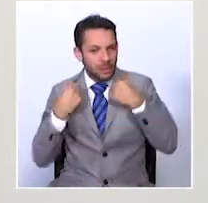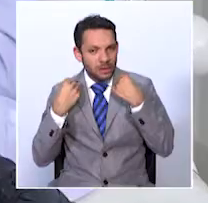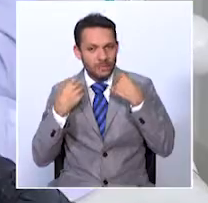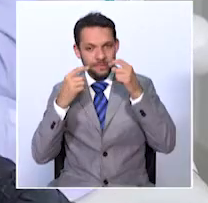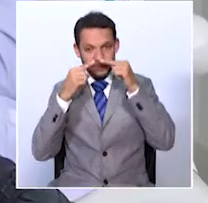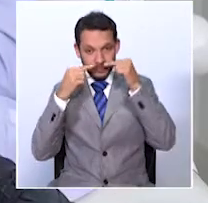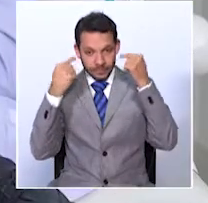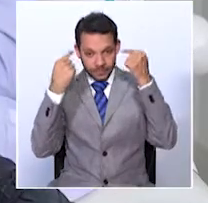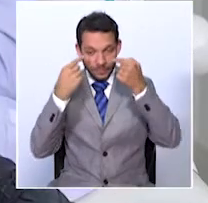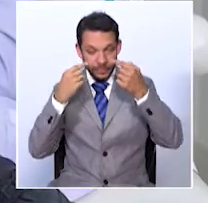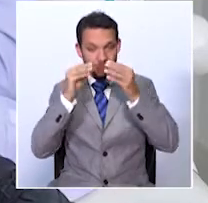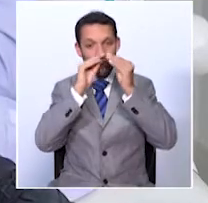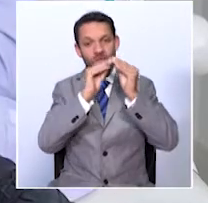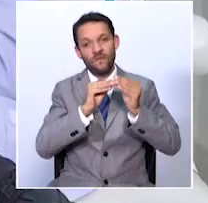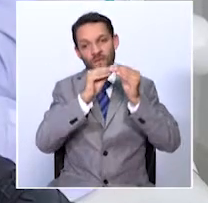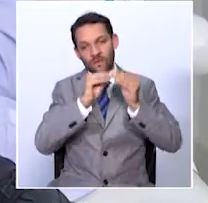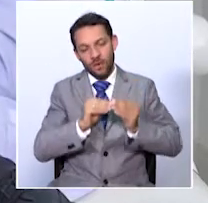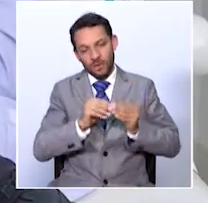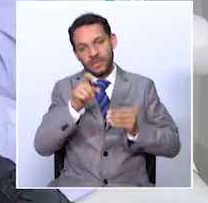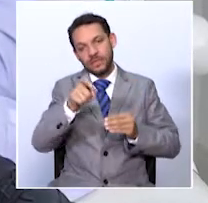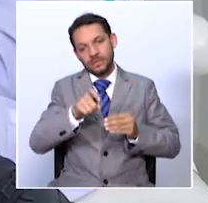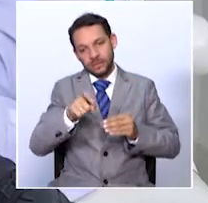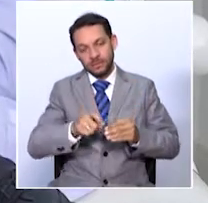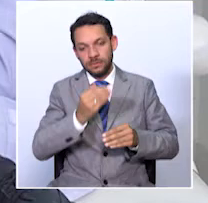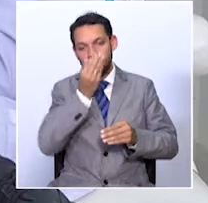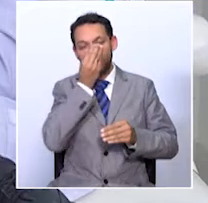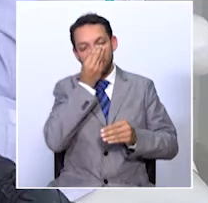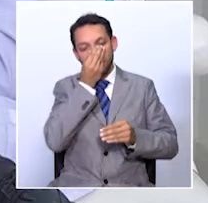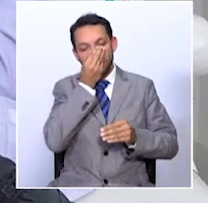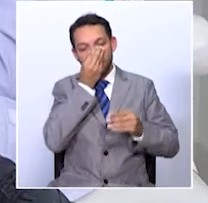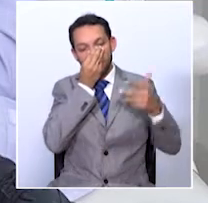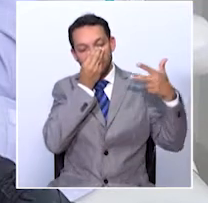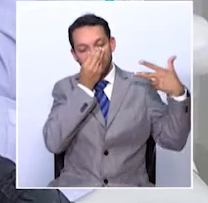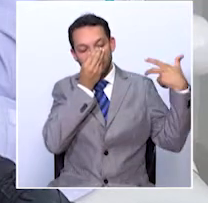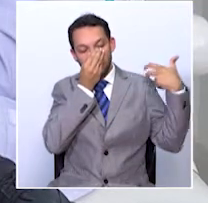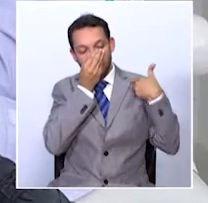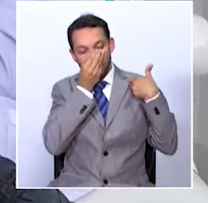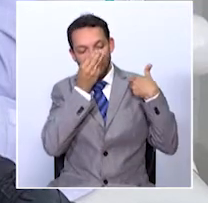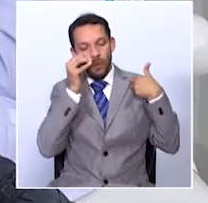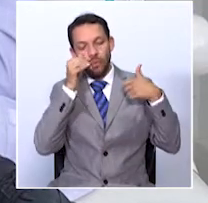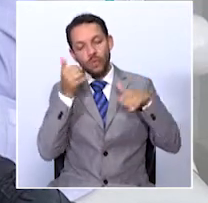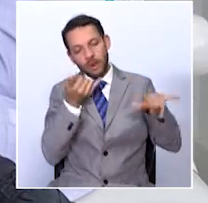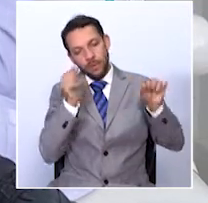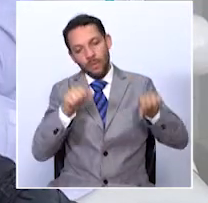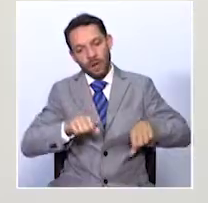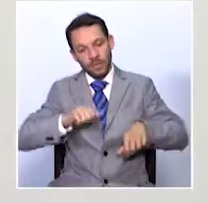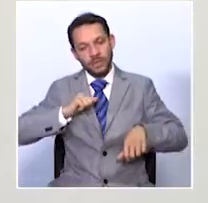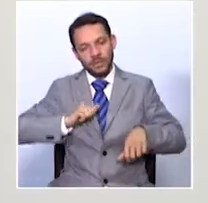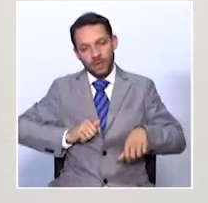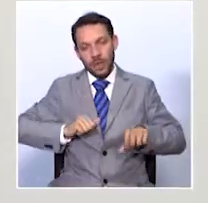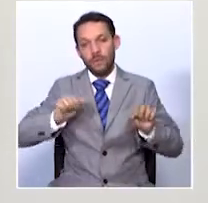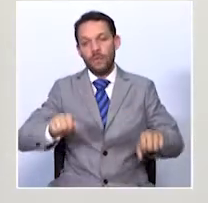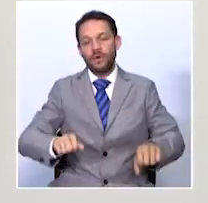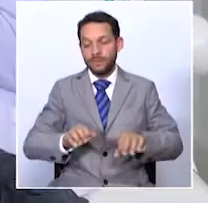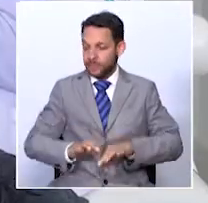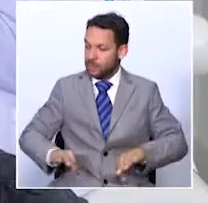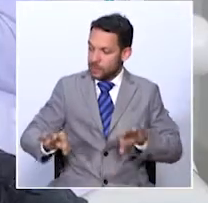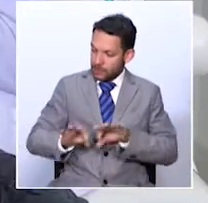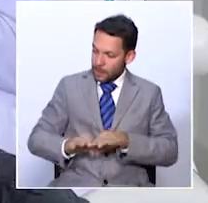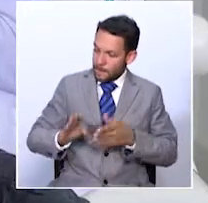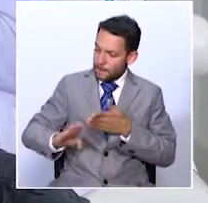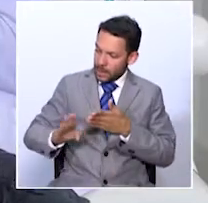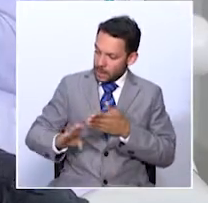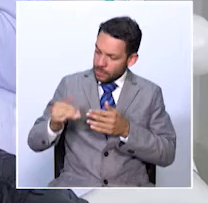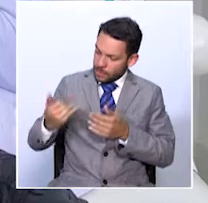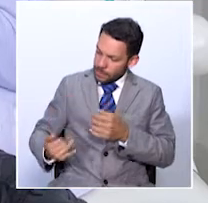reubicar los tejidos, y con anestesia local se pueden hacer muchos de estos casos. Perdóname, doctora Colombia, y estas bolsas